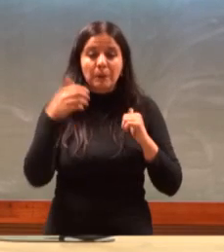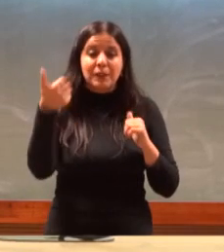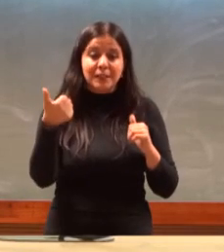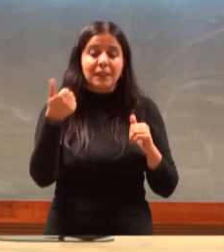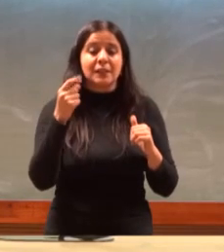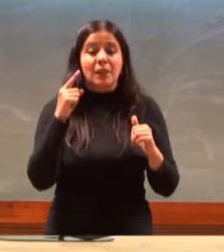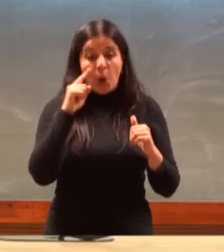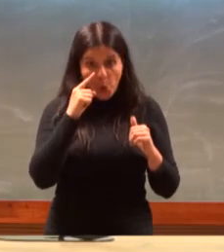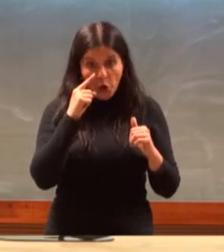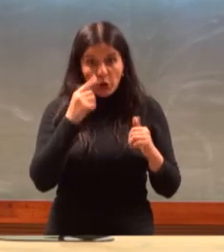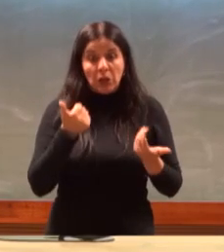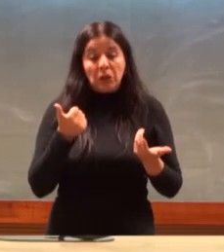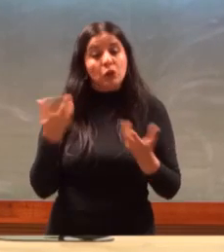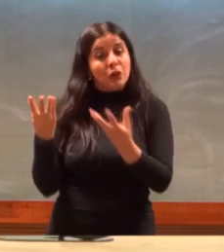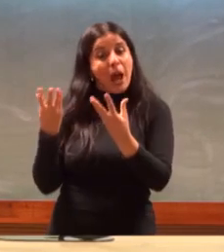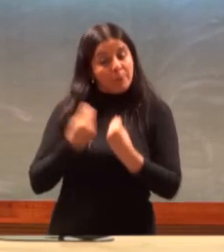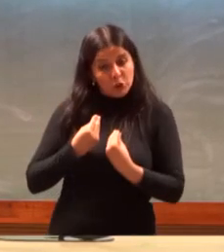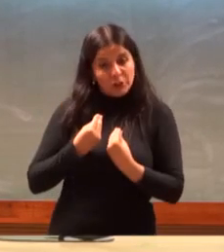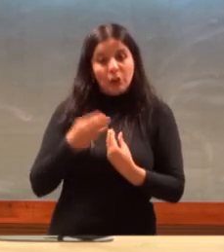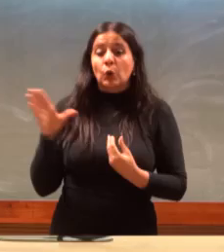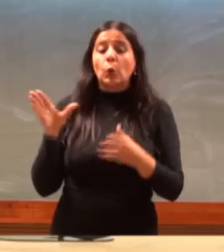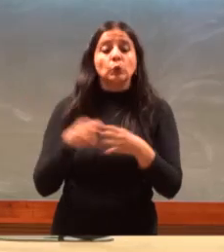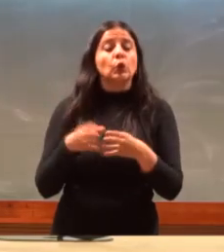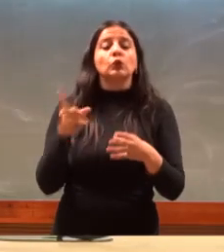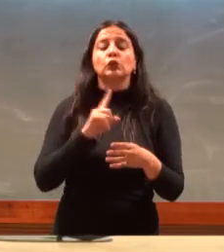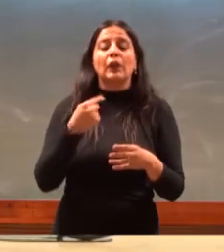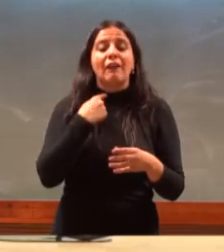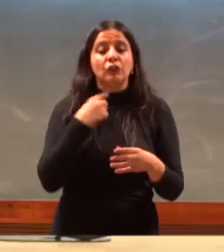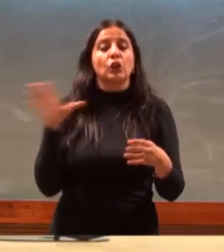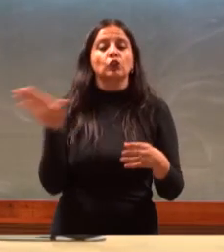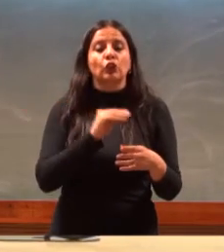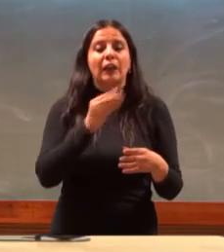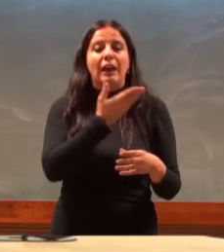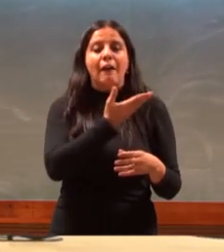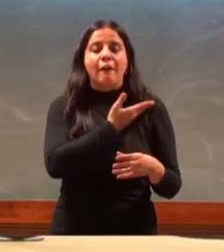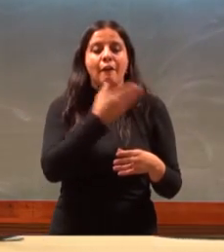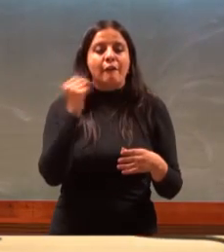apoyen con este proyecto juntos con todas las voces con tod la facu gracias